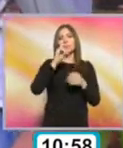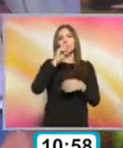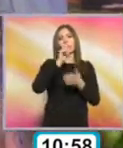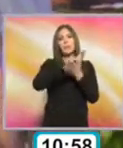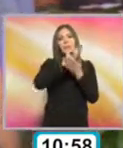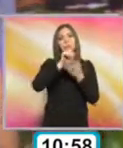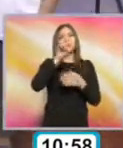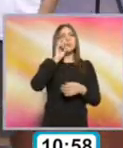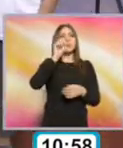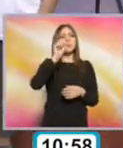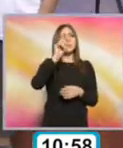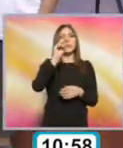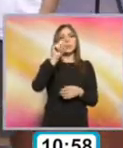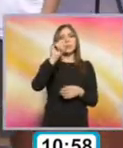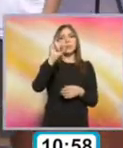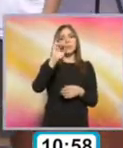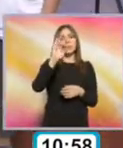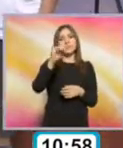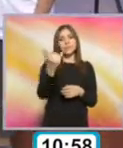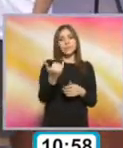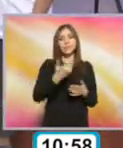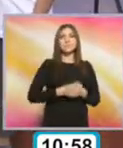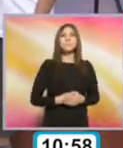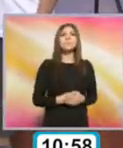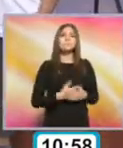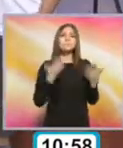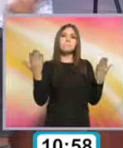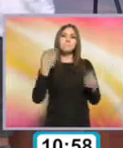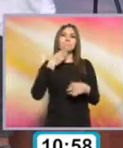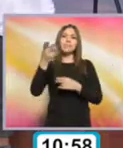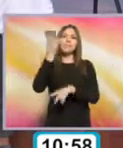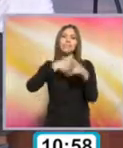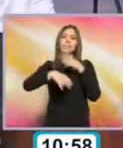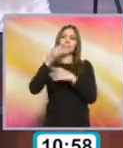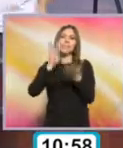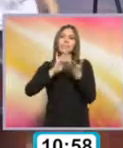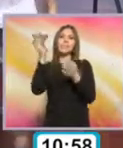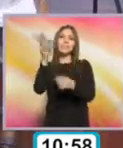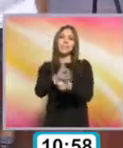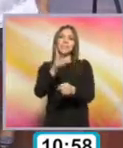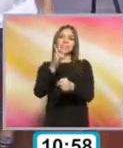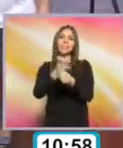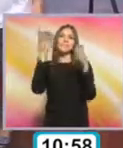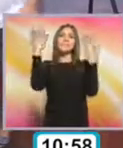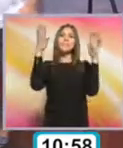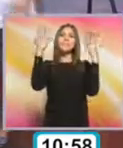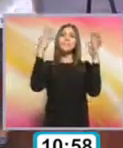Spotify. Así que, bueno. Ahí está. Bienvenidos a Gracias México, por la mucho invitación. éxito. Gracias. El Muchas aplauso